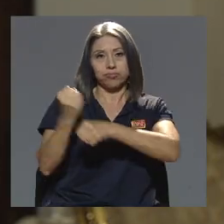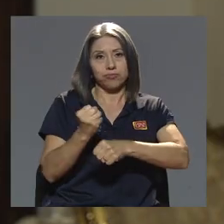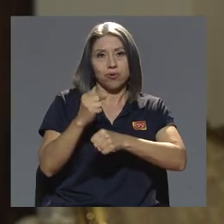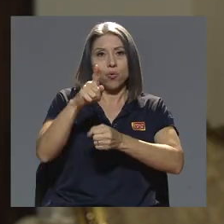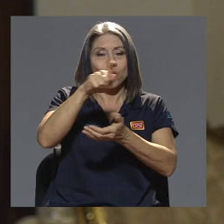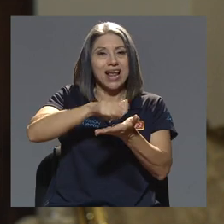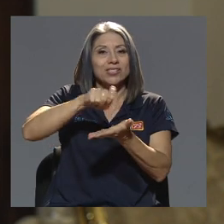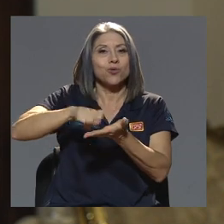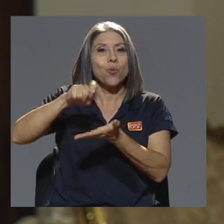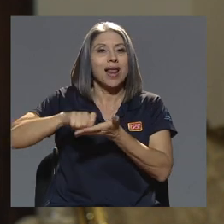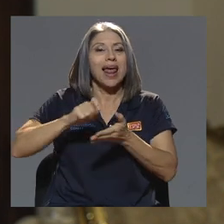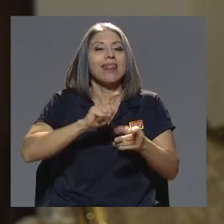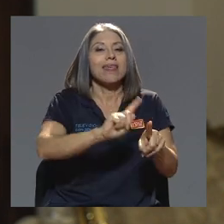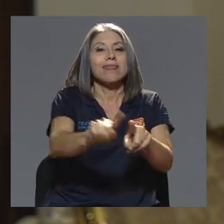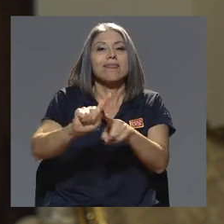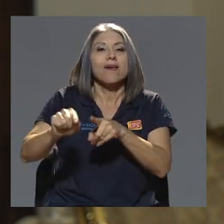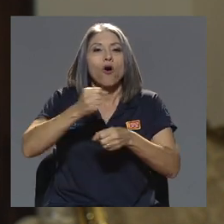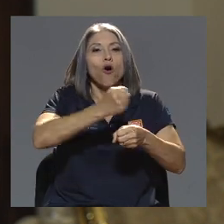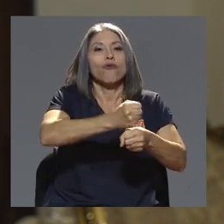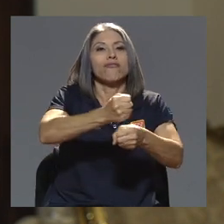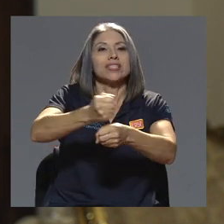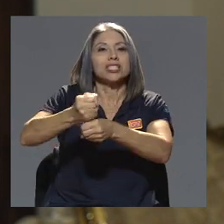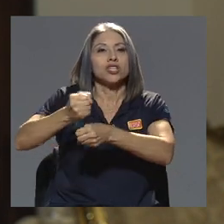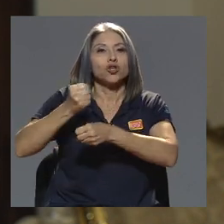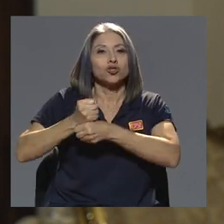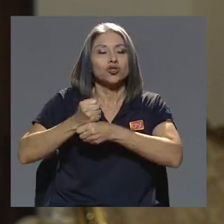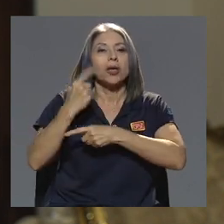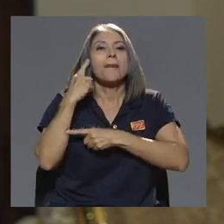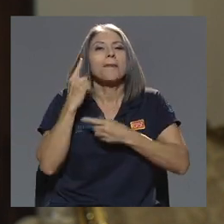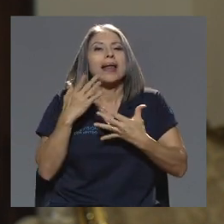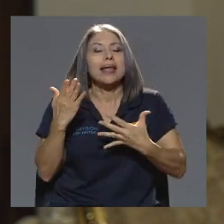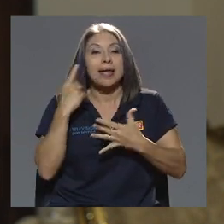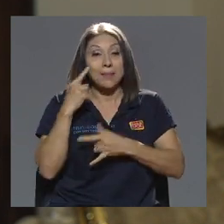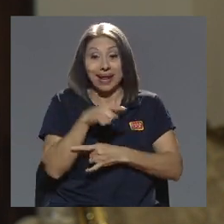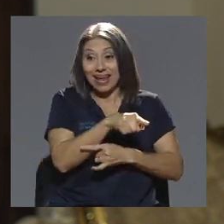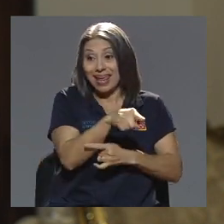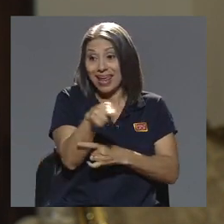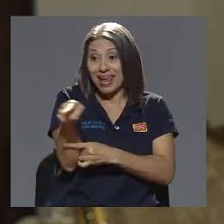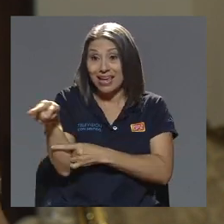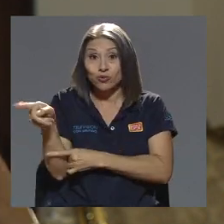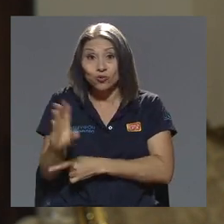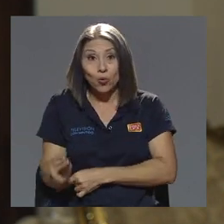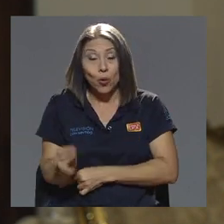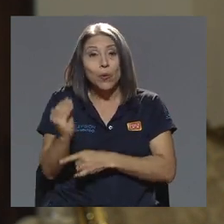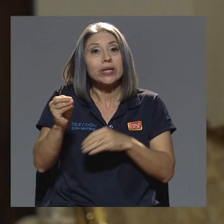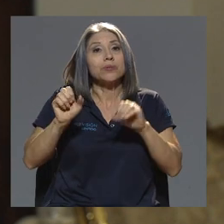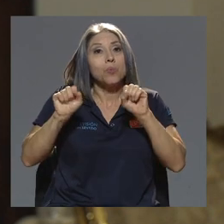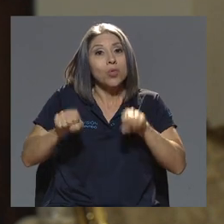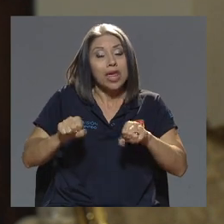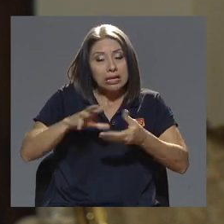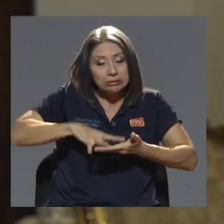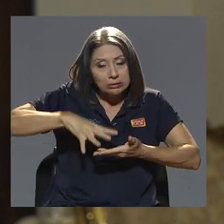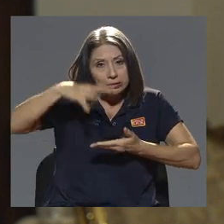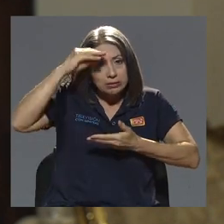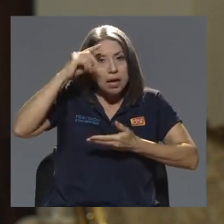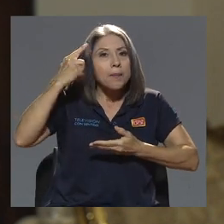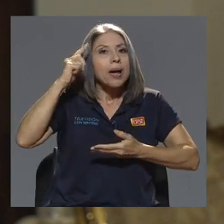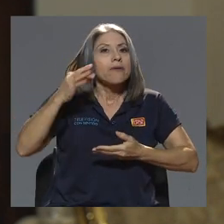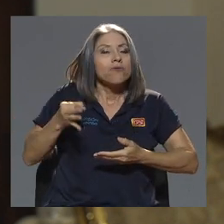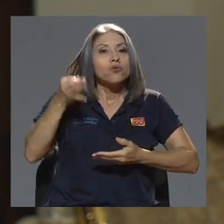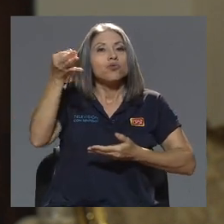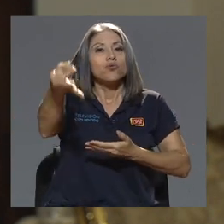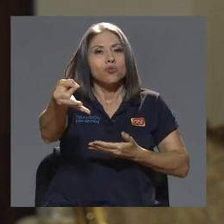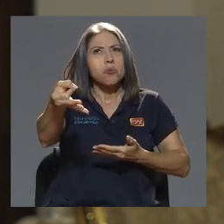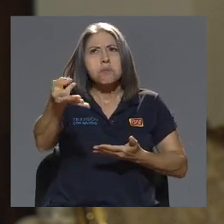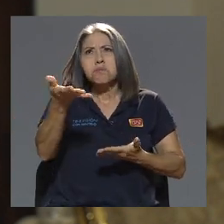para ayudar a los muchachos, a formar a los muchachos para que tuvieran un futuro. Y eso estamos hablando, ¿qué debe de haber